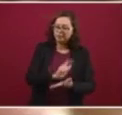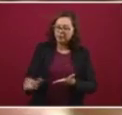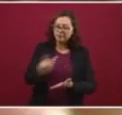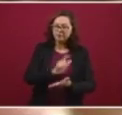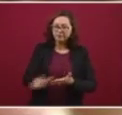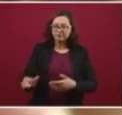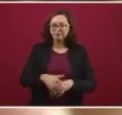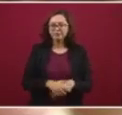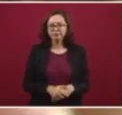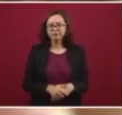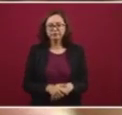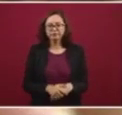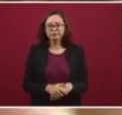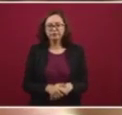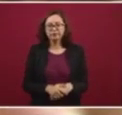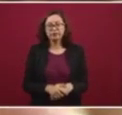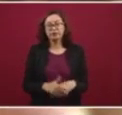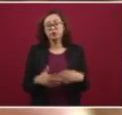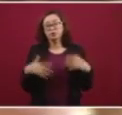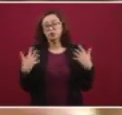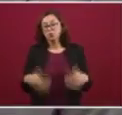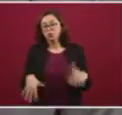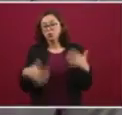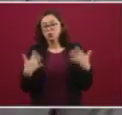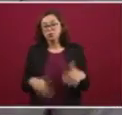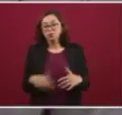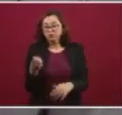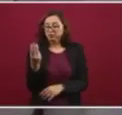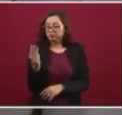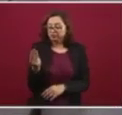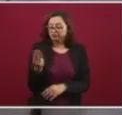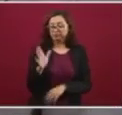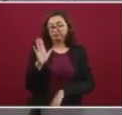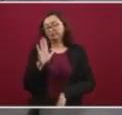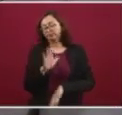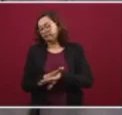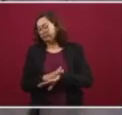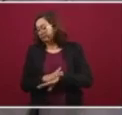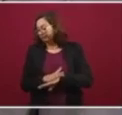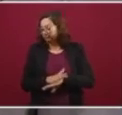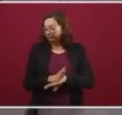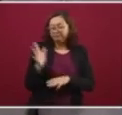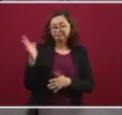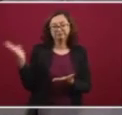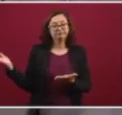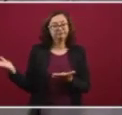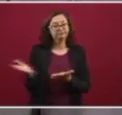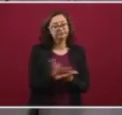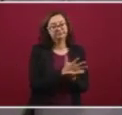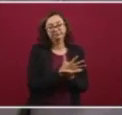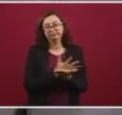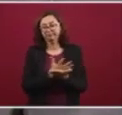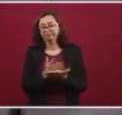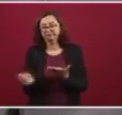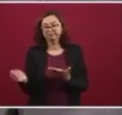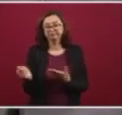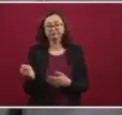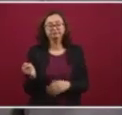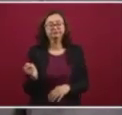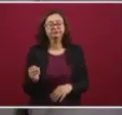el mes con las remesas más cuantiosas desde que se tiene